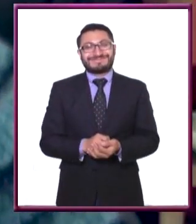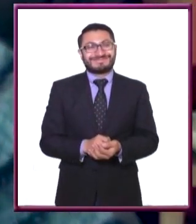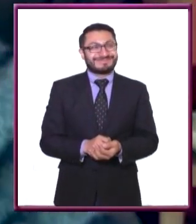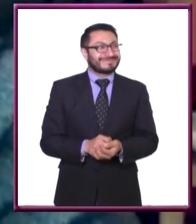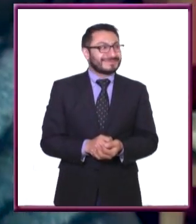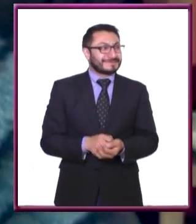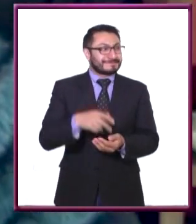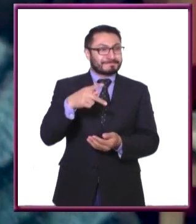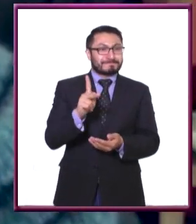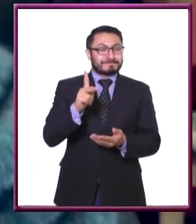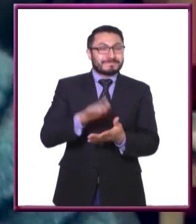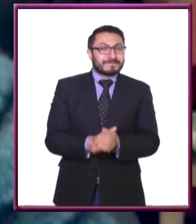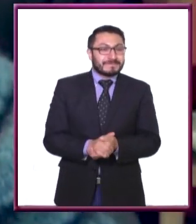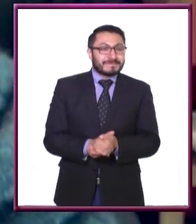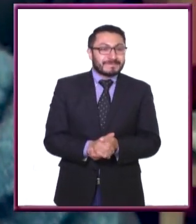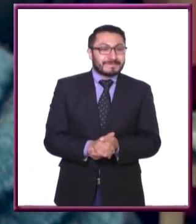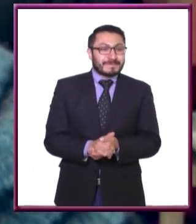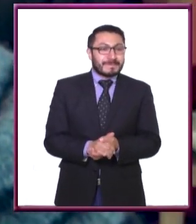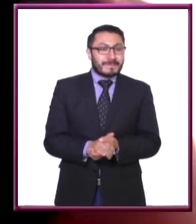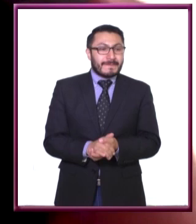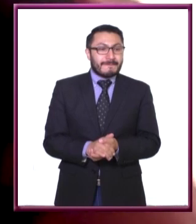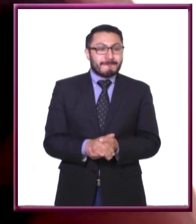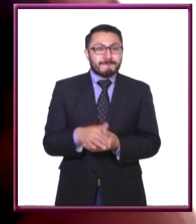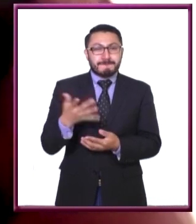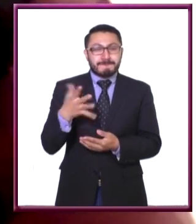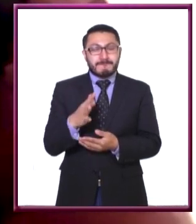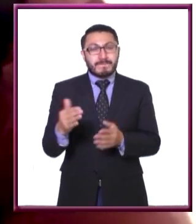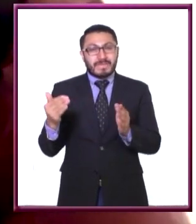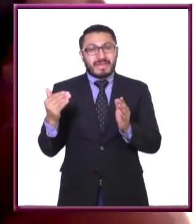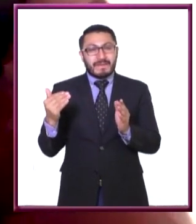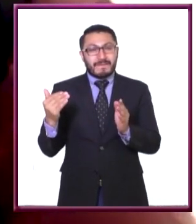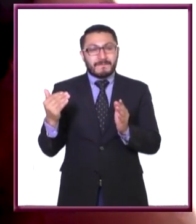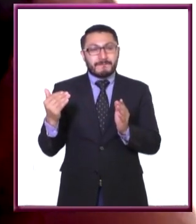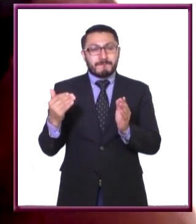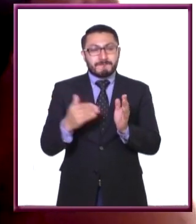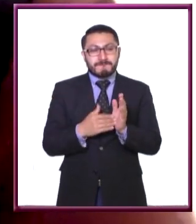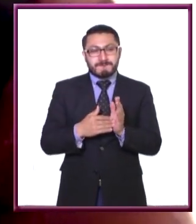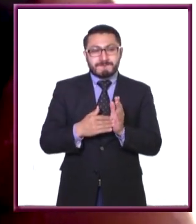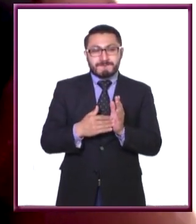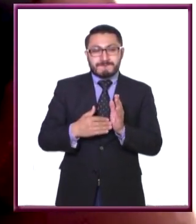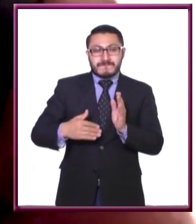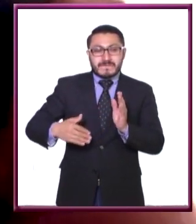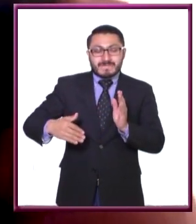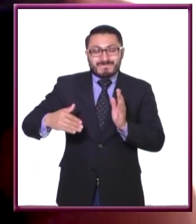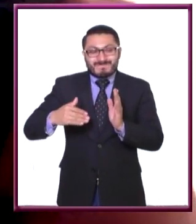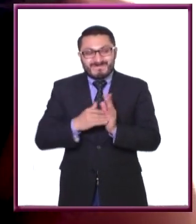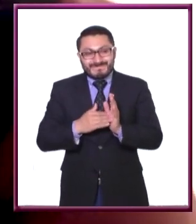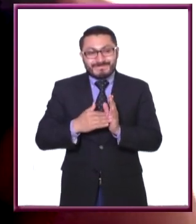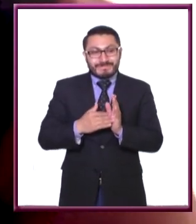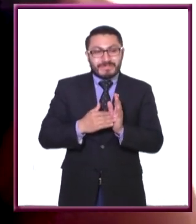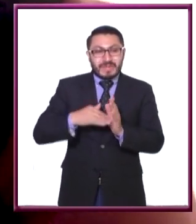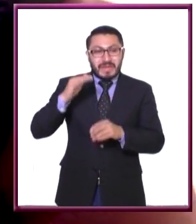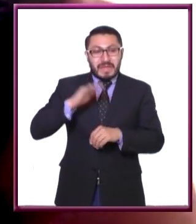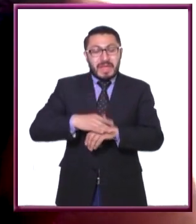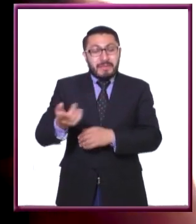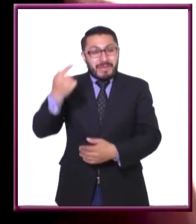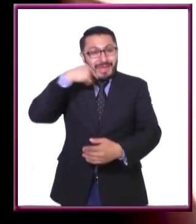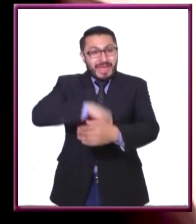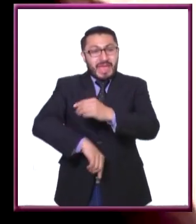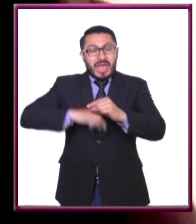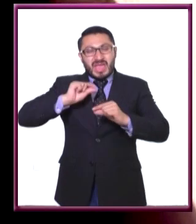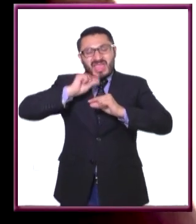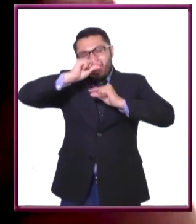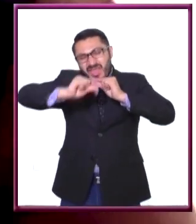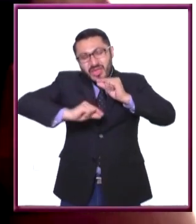es visible, pero en realidad son miles de veces más átomos en